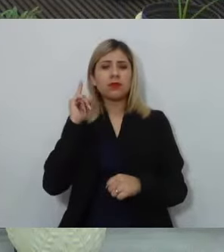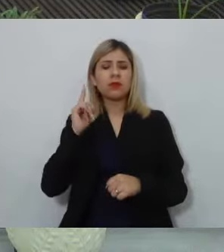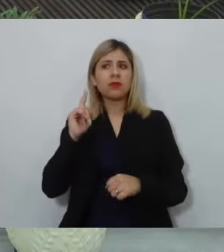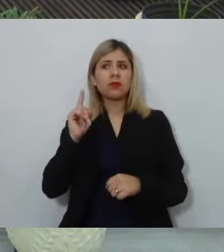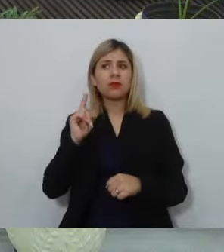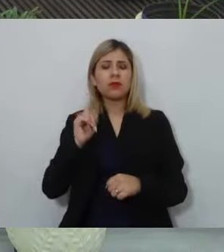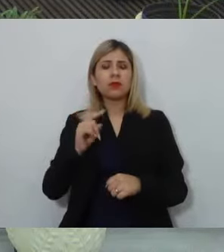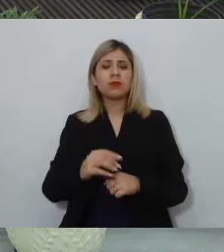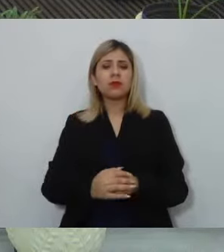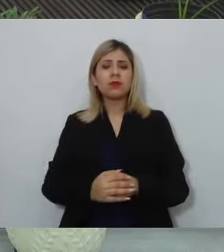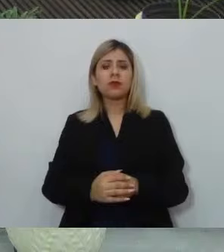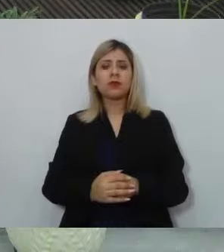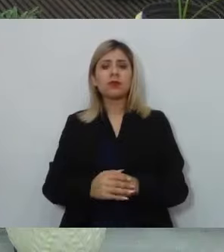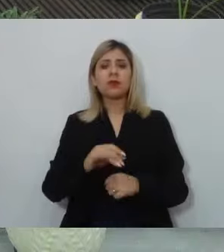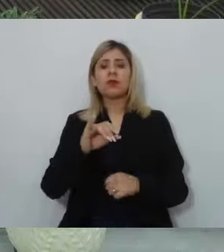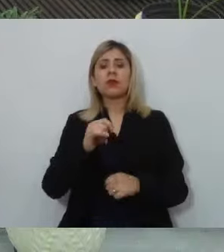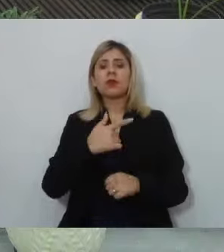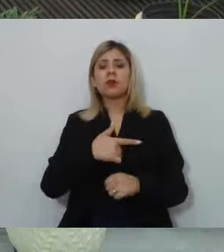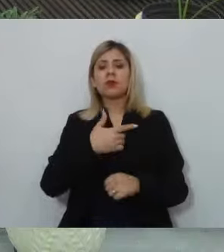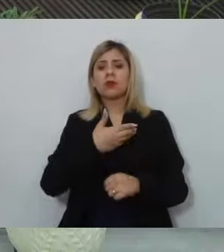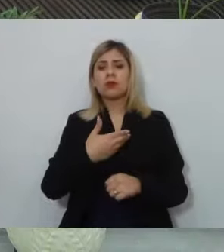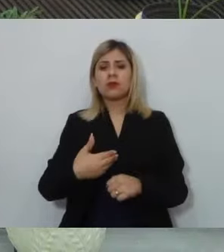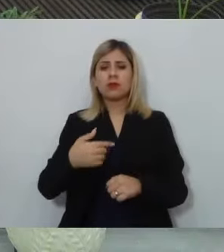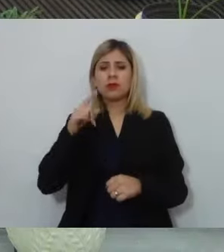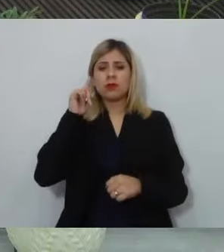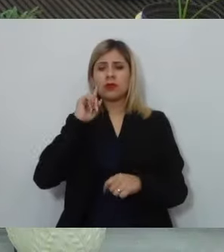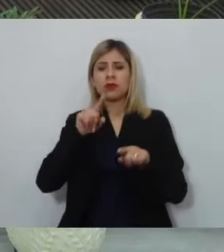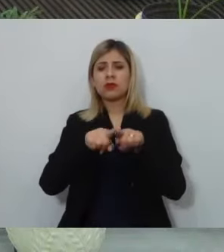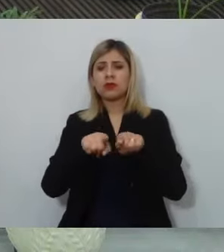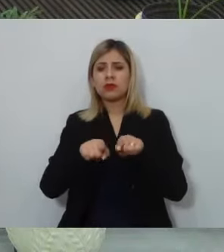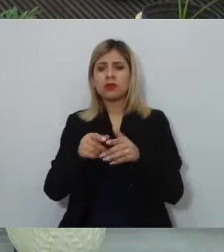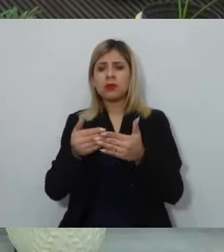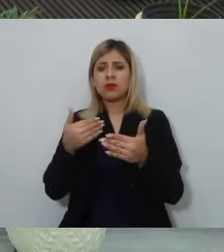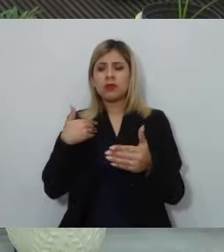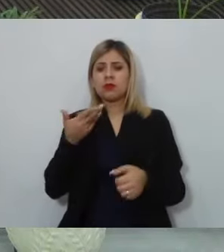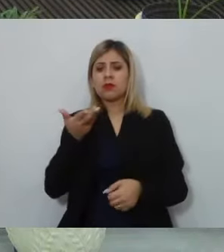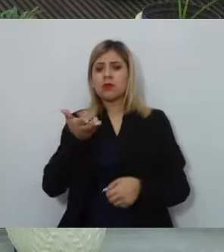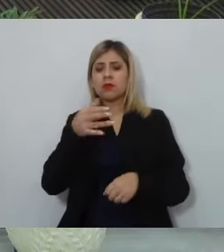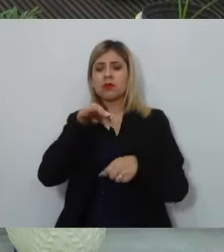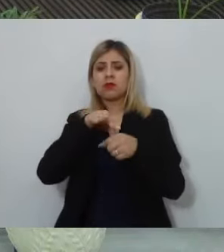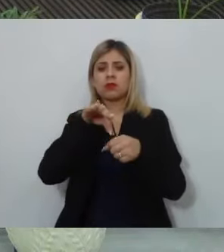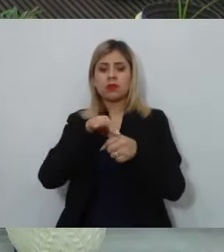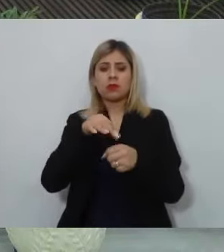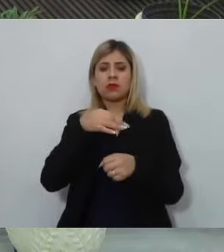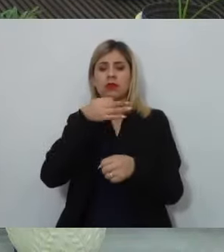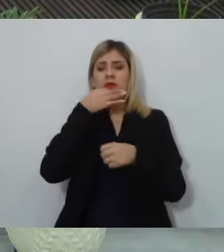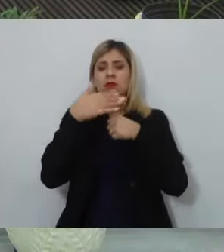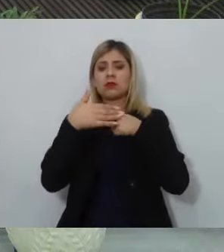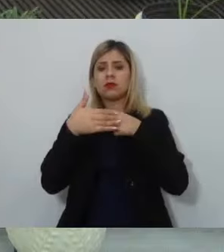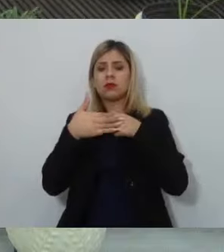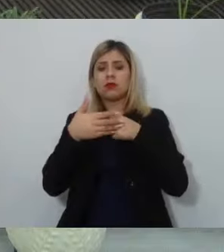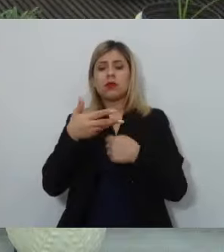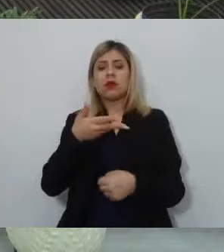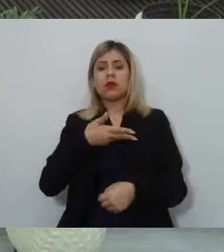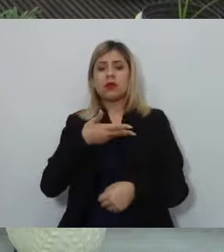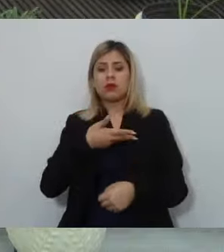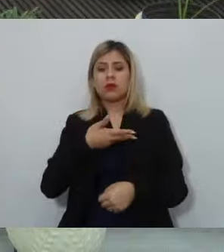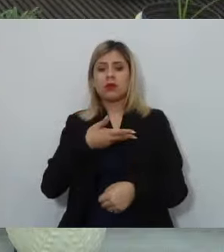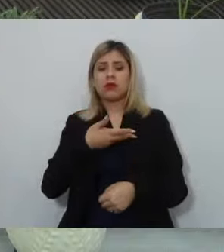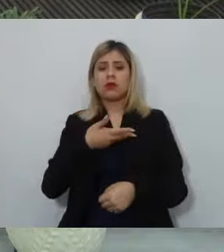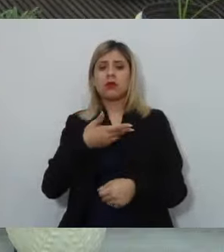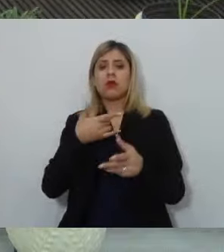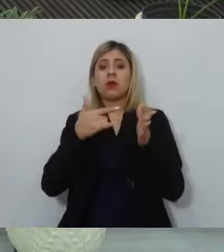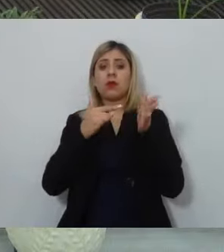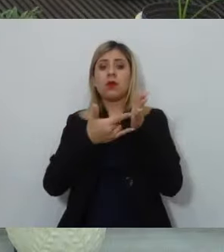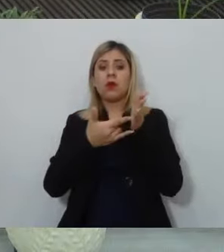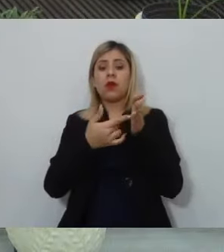eh arribó a la sesión el representante suplente Carlos Padilla Contreras y a las 16 horas con